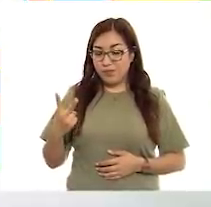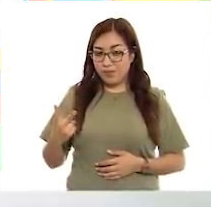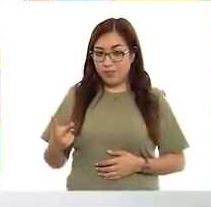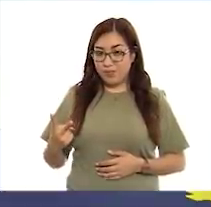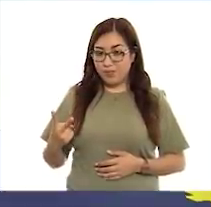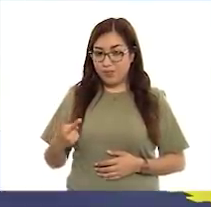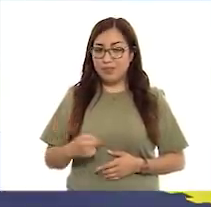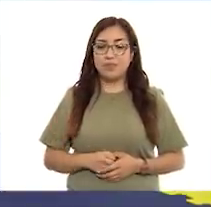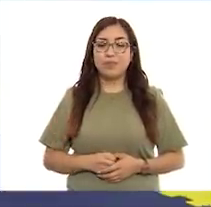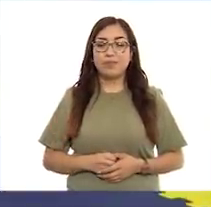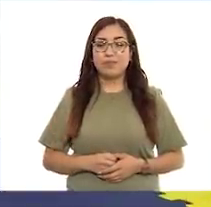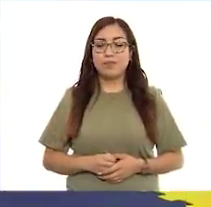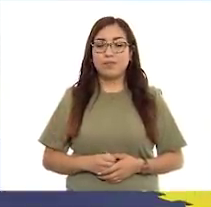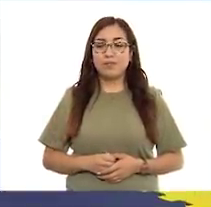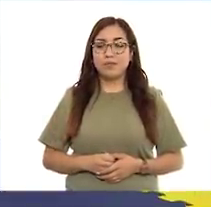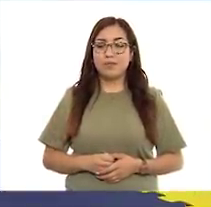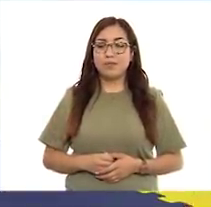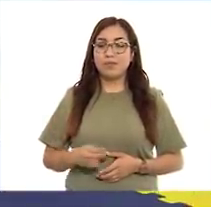dos,